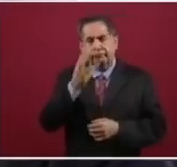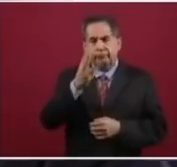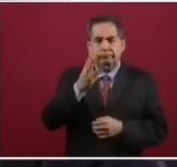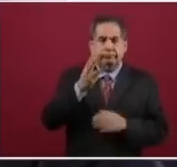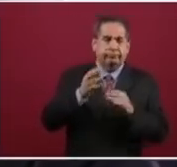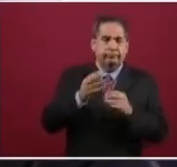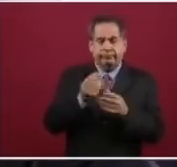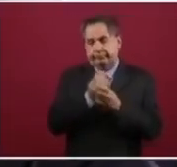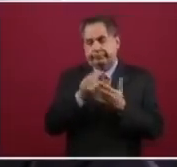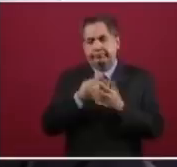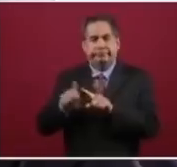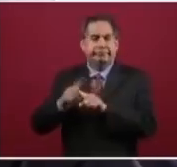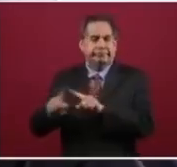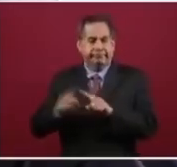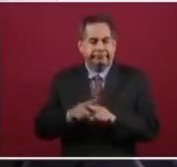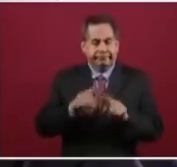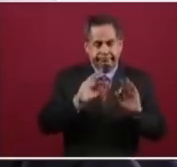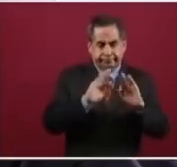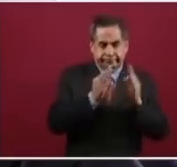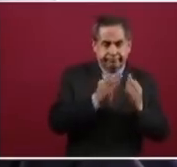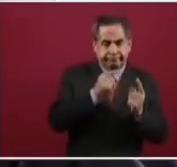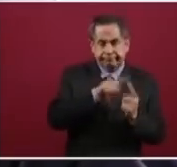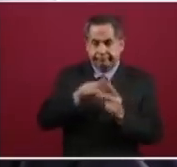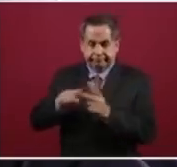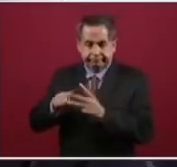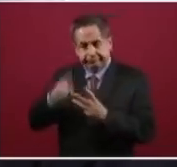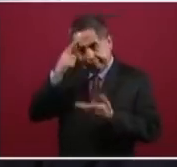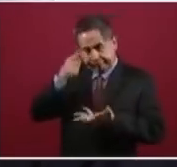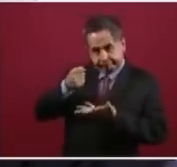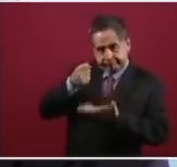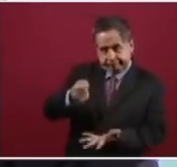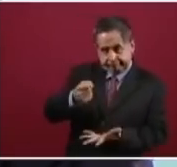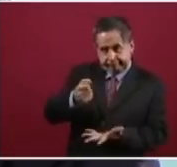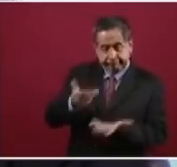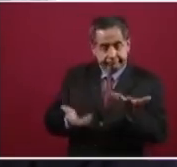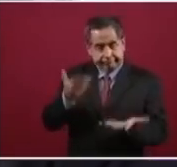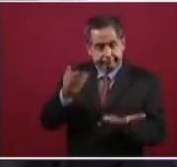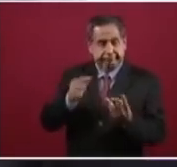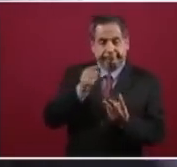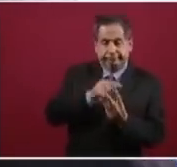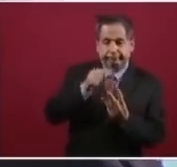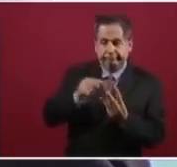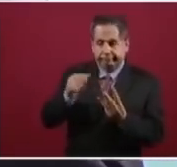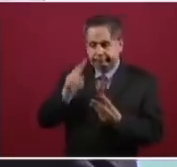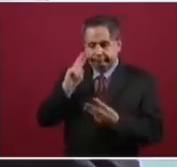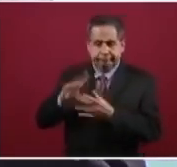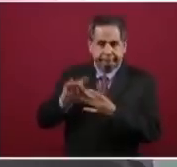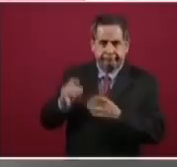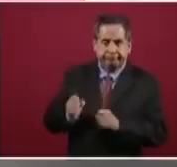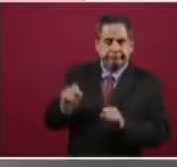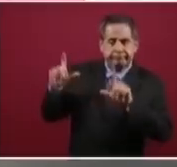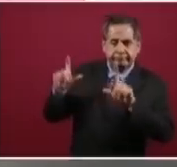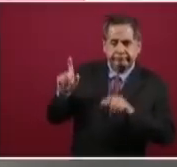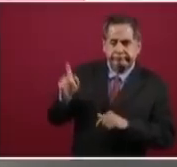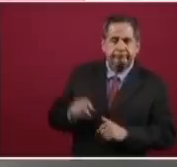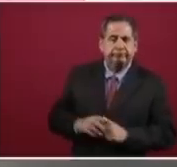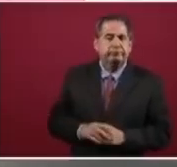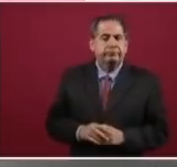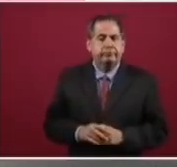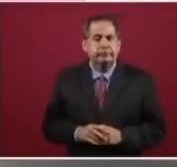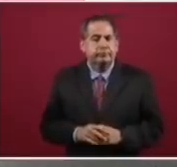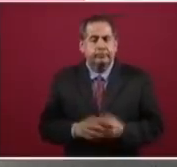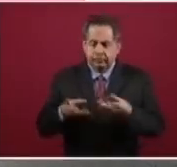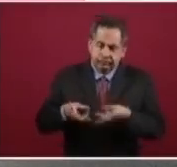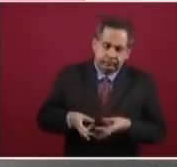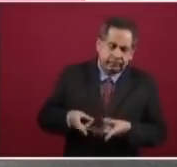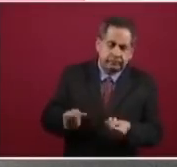grandes clasificaciones presupuestales y cada una de ellas responde a una pregunta distinta la primera es si nos preguntáramos en qué se